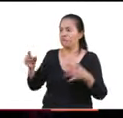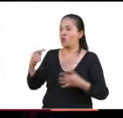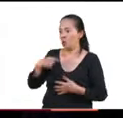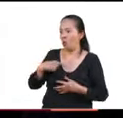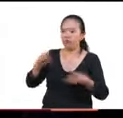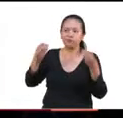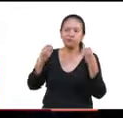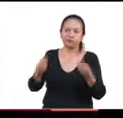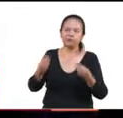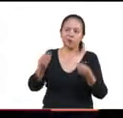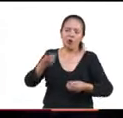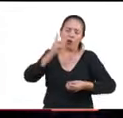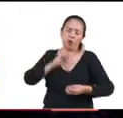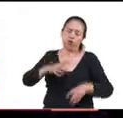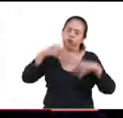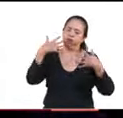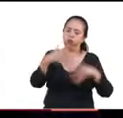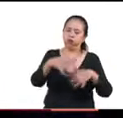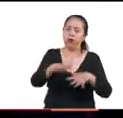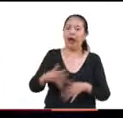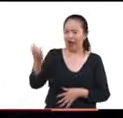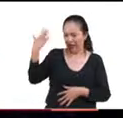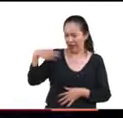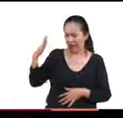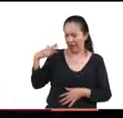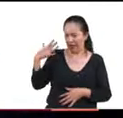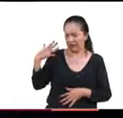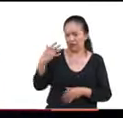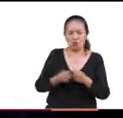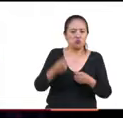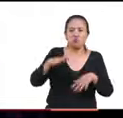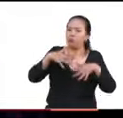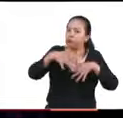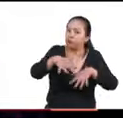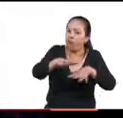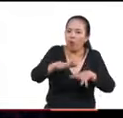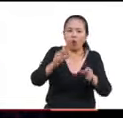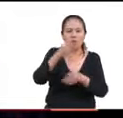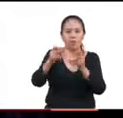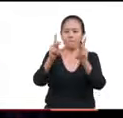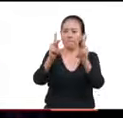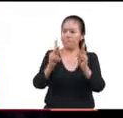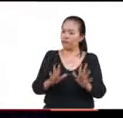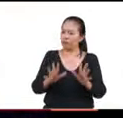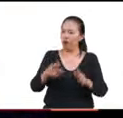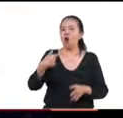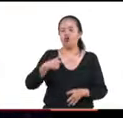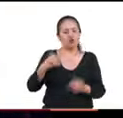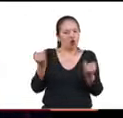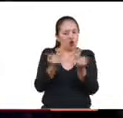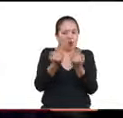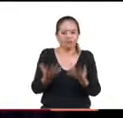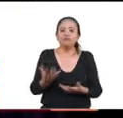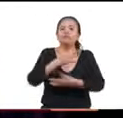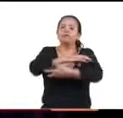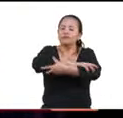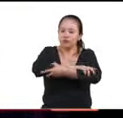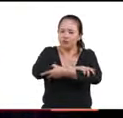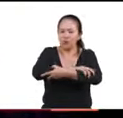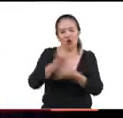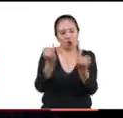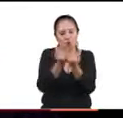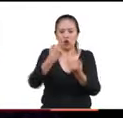masivo, impresionante, porque a diferencia de diferentes años, esto fue muy pacífico. Realmente me uno yo a esta lucha, porque antes que nada yo soy